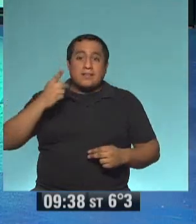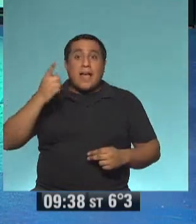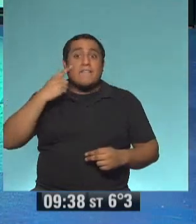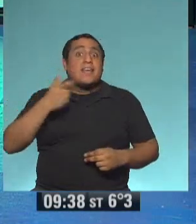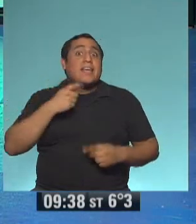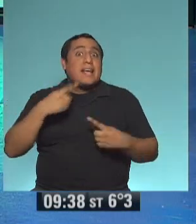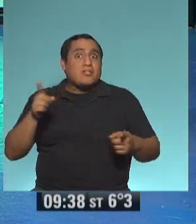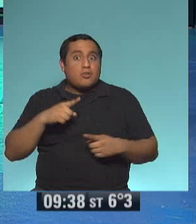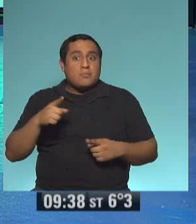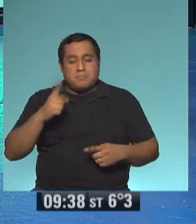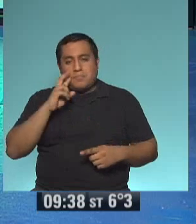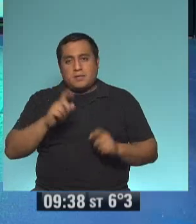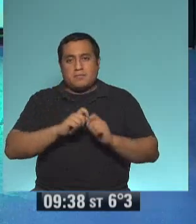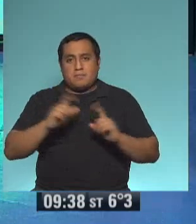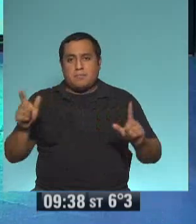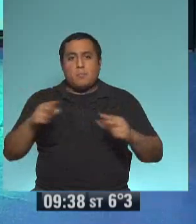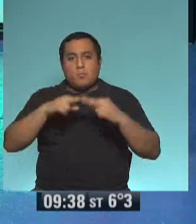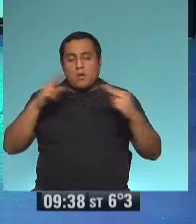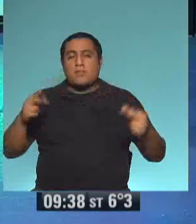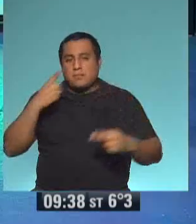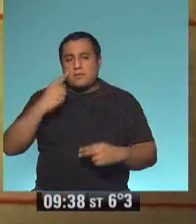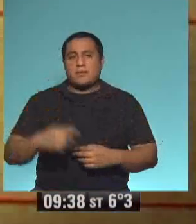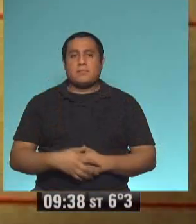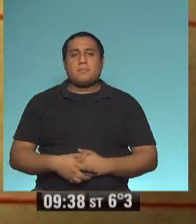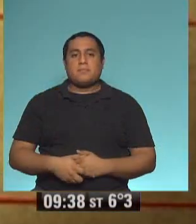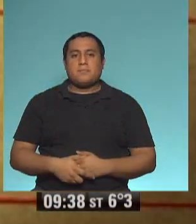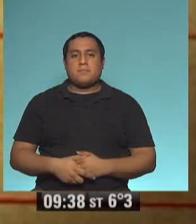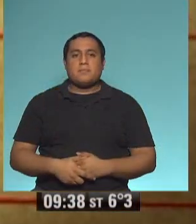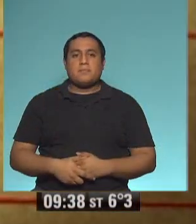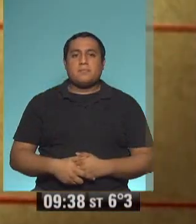me encantaría. ¿Quieren escucharla, chicos? Ahí está. El puente de Aviñón. A ver si me la prendo.